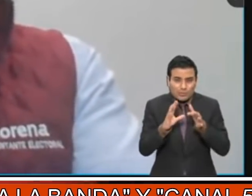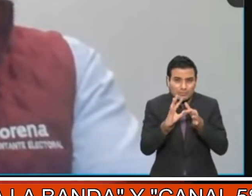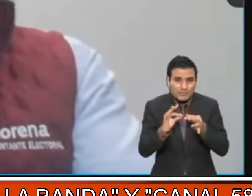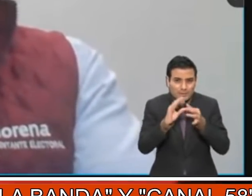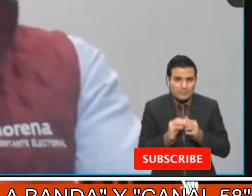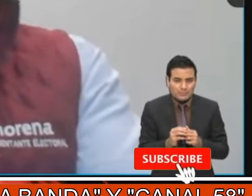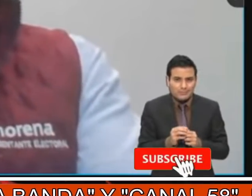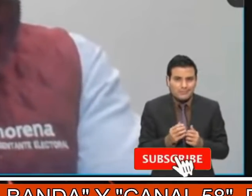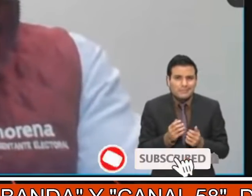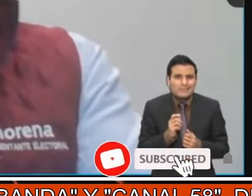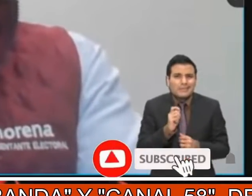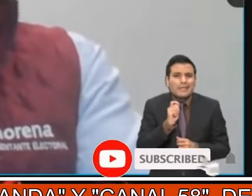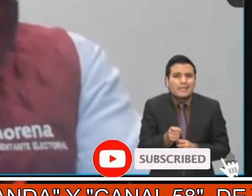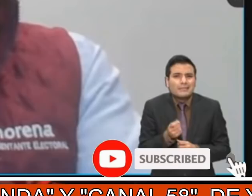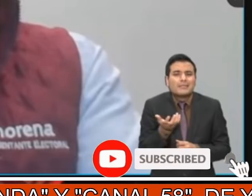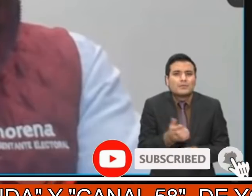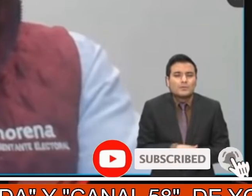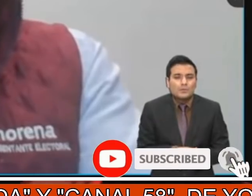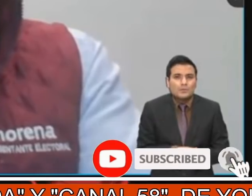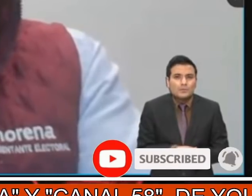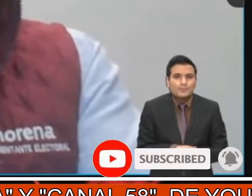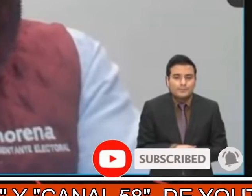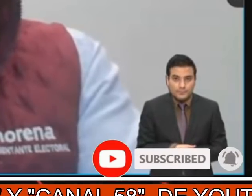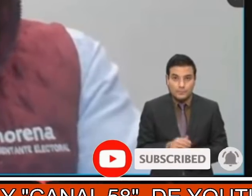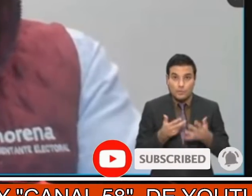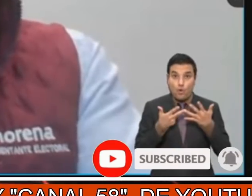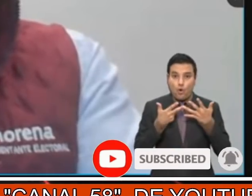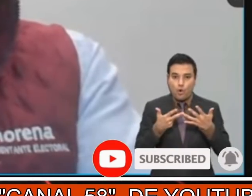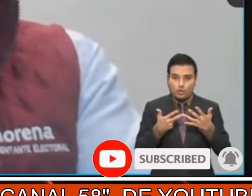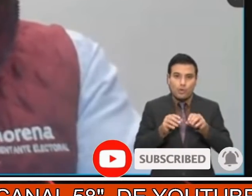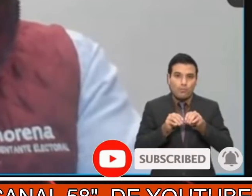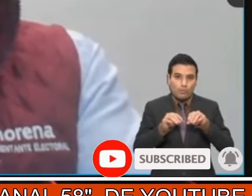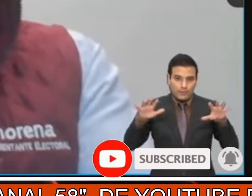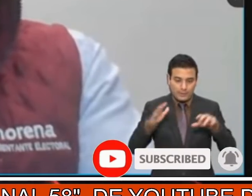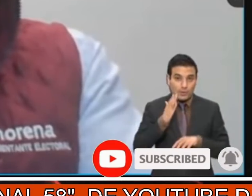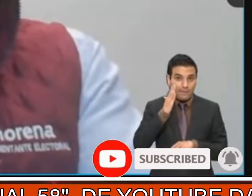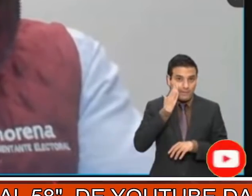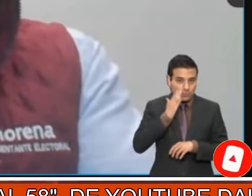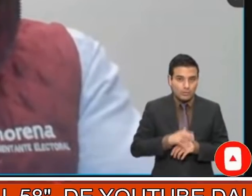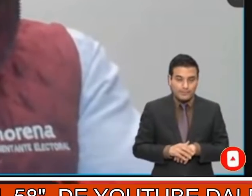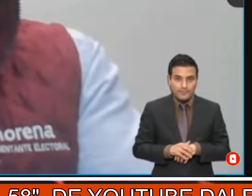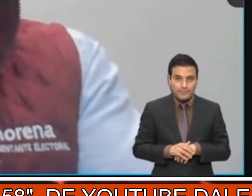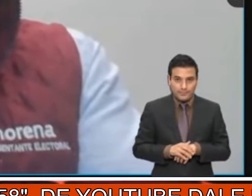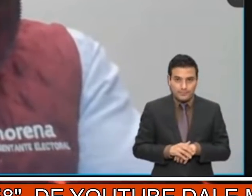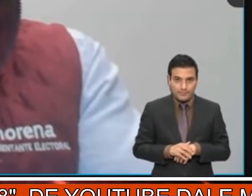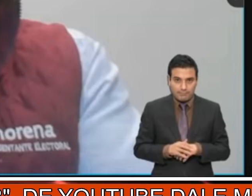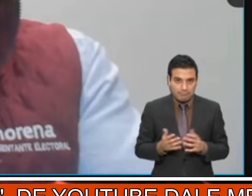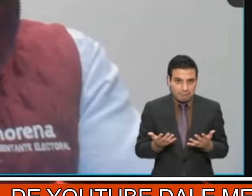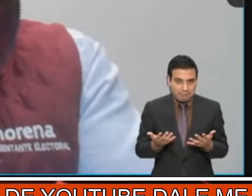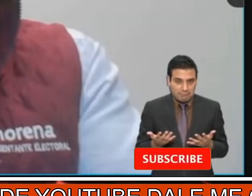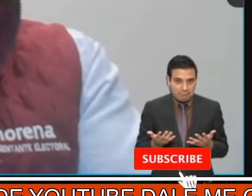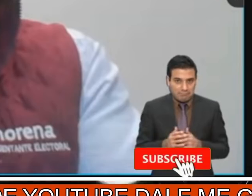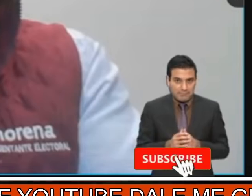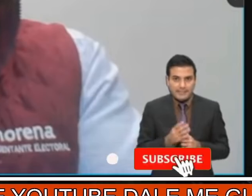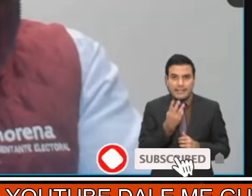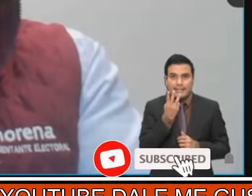los hechos? Los hechos son 8 publicaciones en Facebook sin pauta, con un promedio